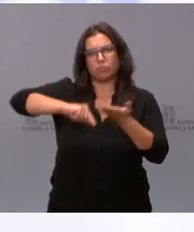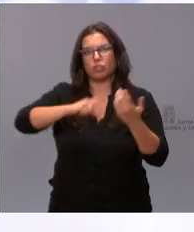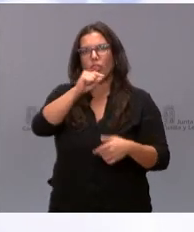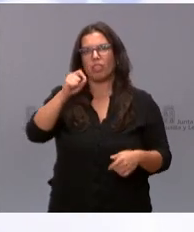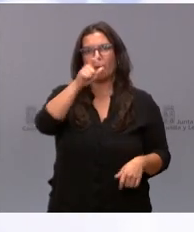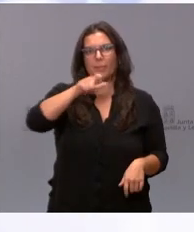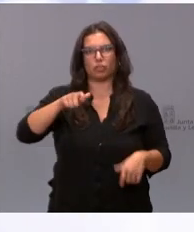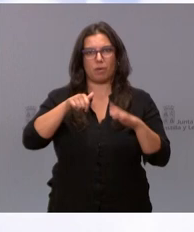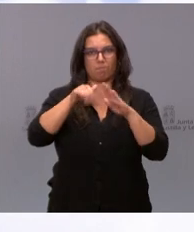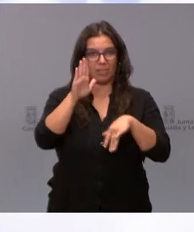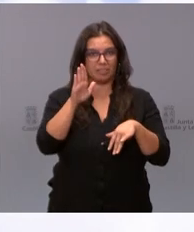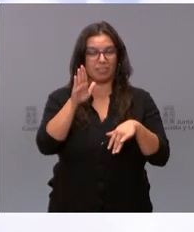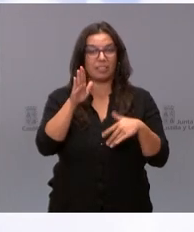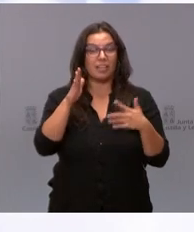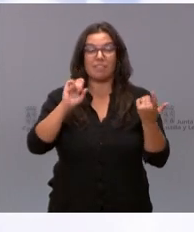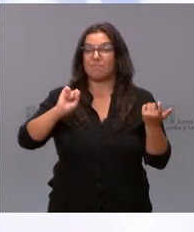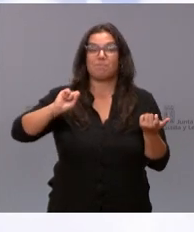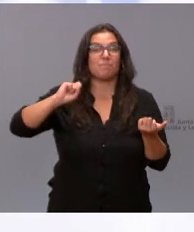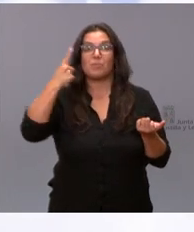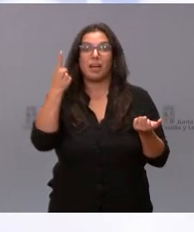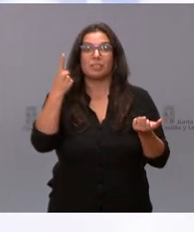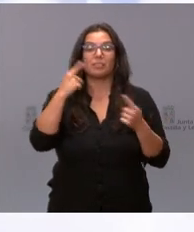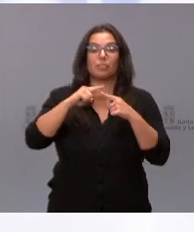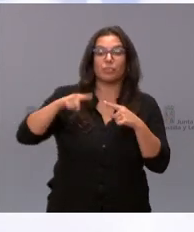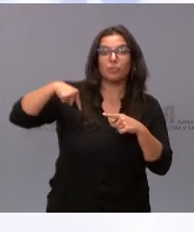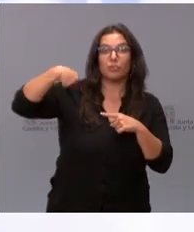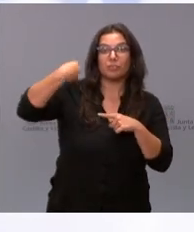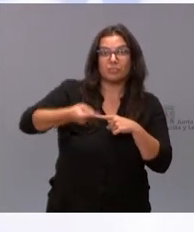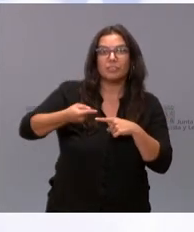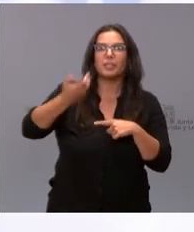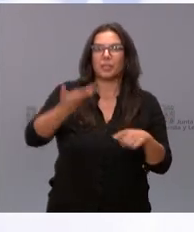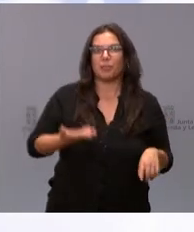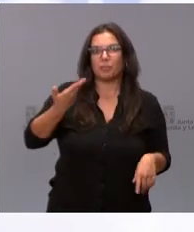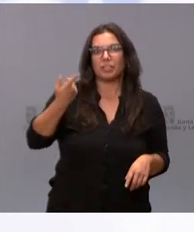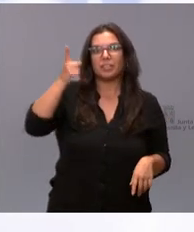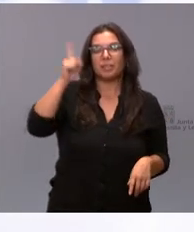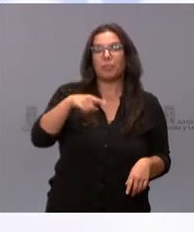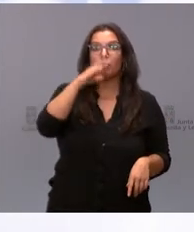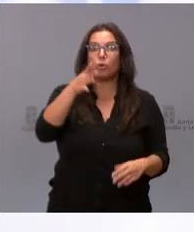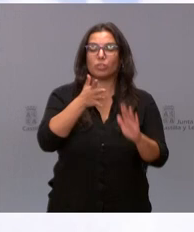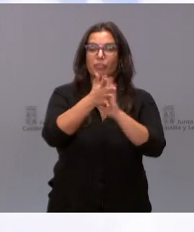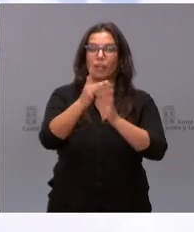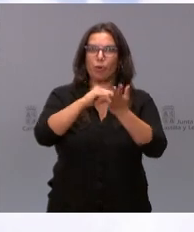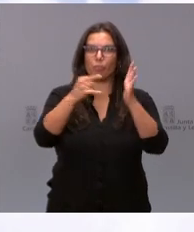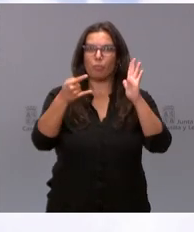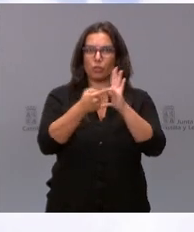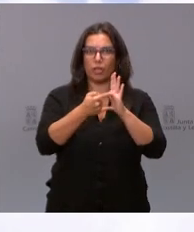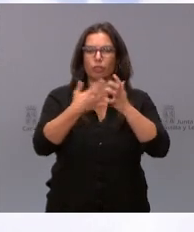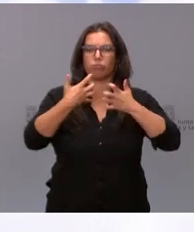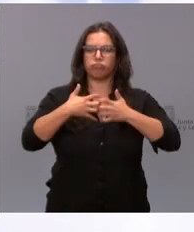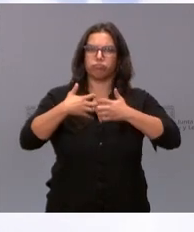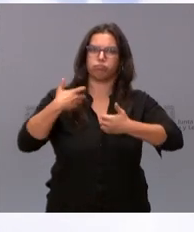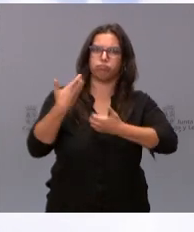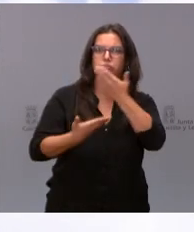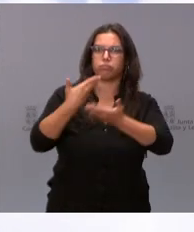y sobre todo lo que va a venir detrás también va a ser muy importante porque va a ser un proyecto tractor que va a generar